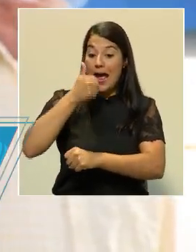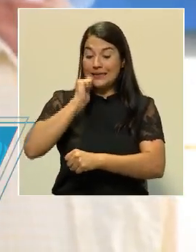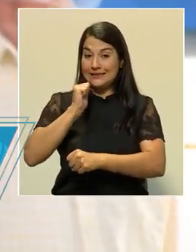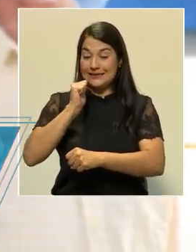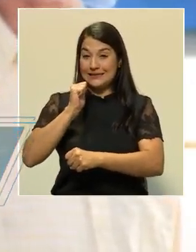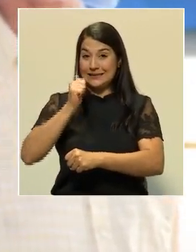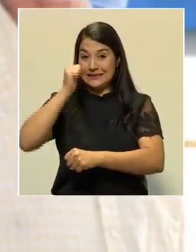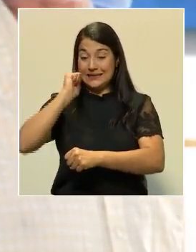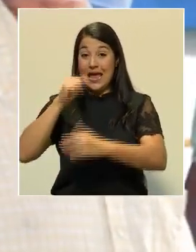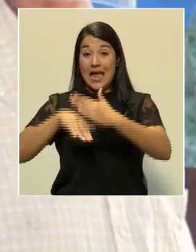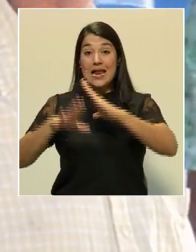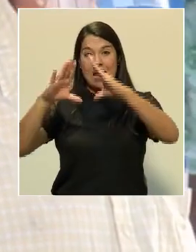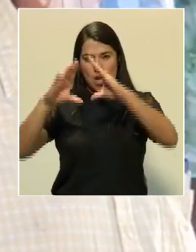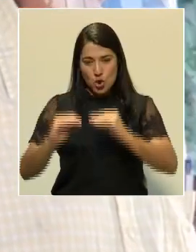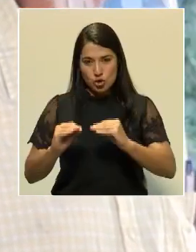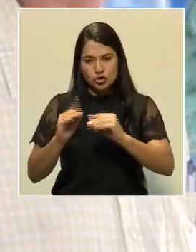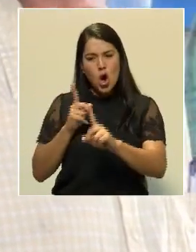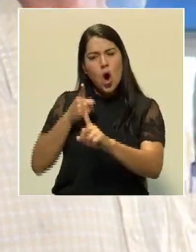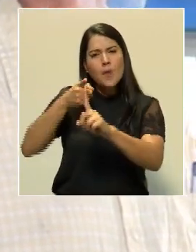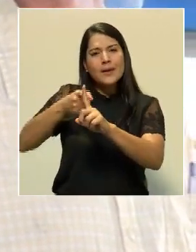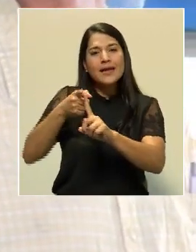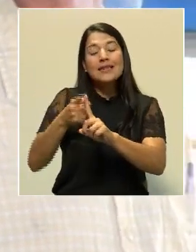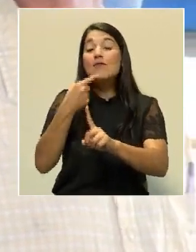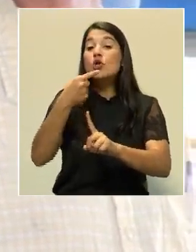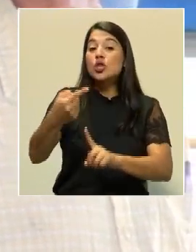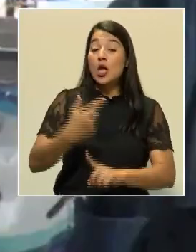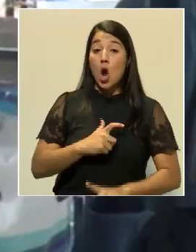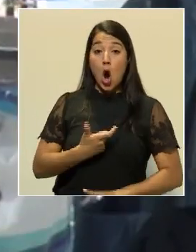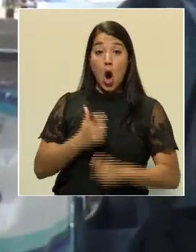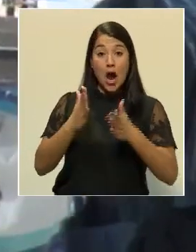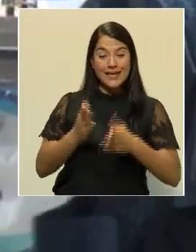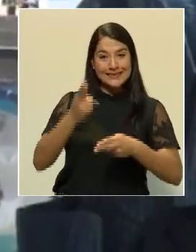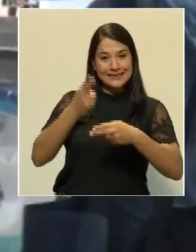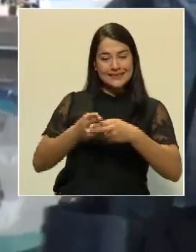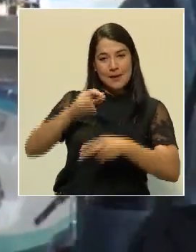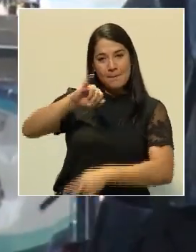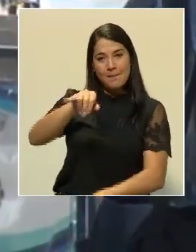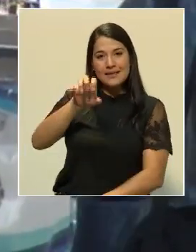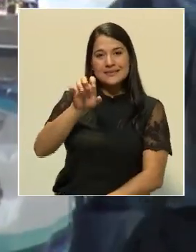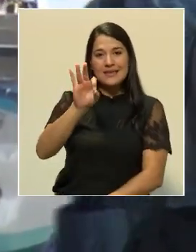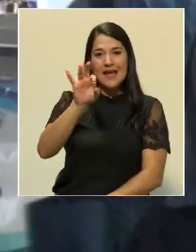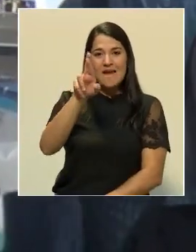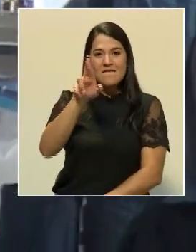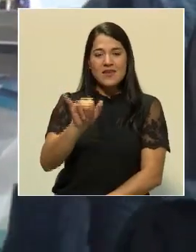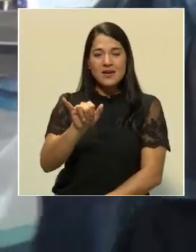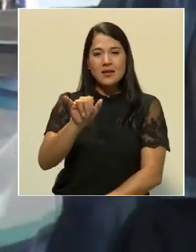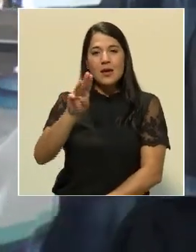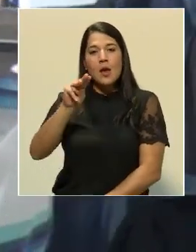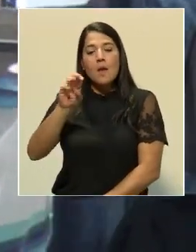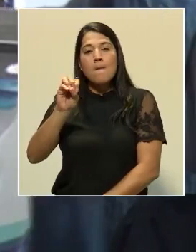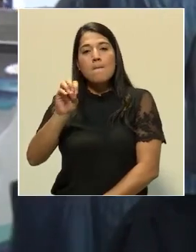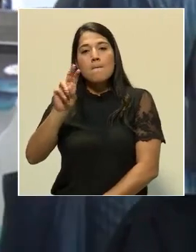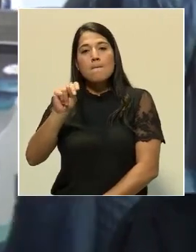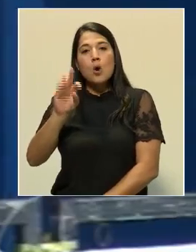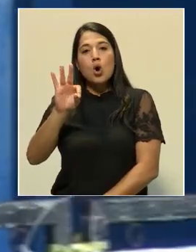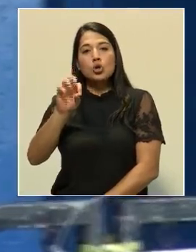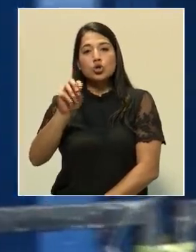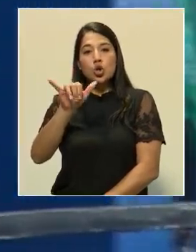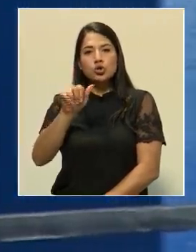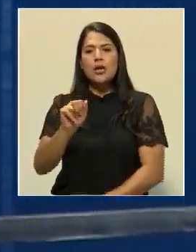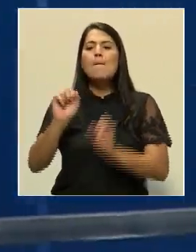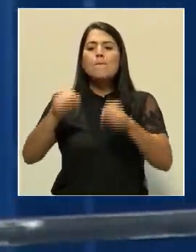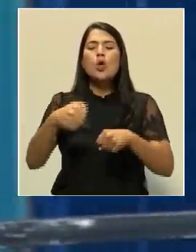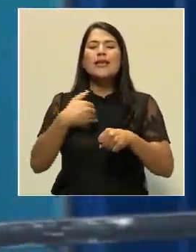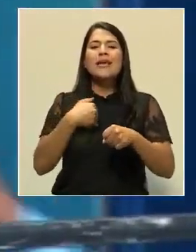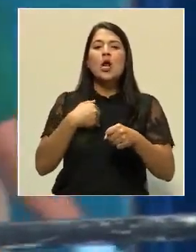este martes. El objetivo, según informó el alcalde Jeffrey Montoya, es precisamente tener un control del ingreso y